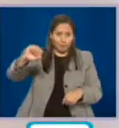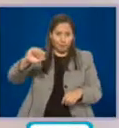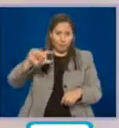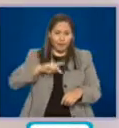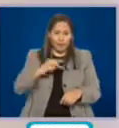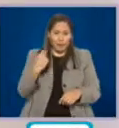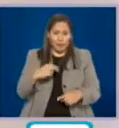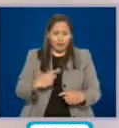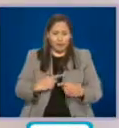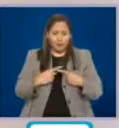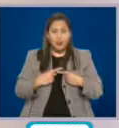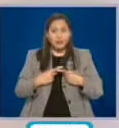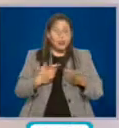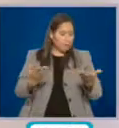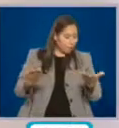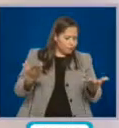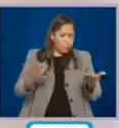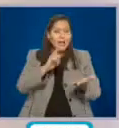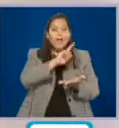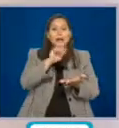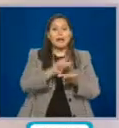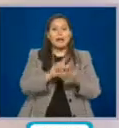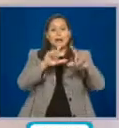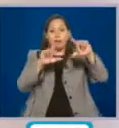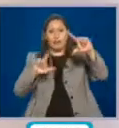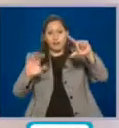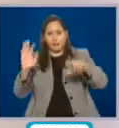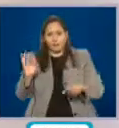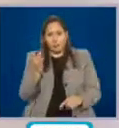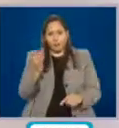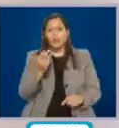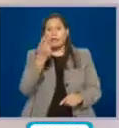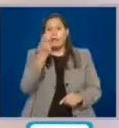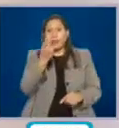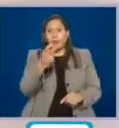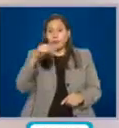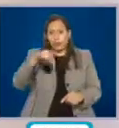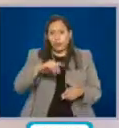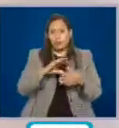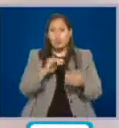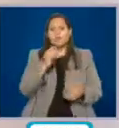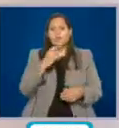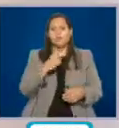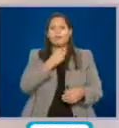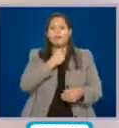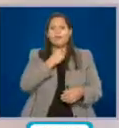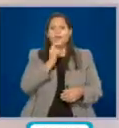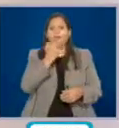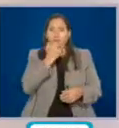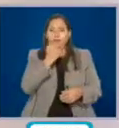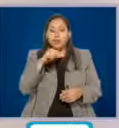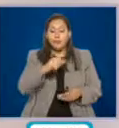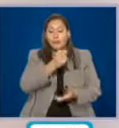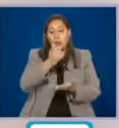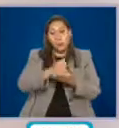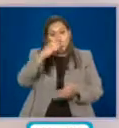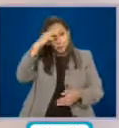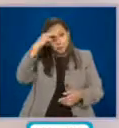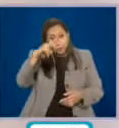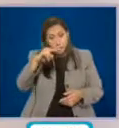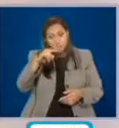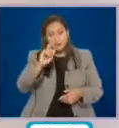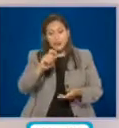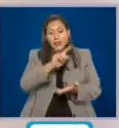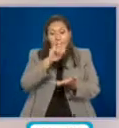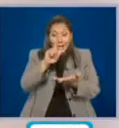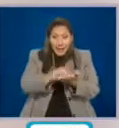de esa ley federal. Muy bien. Lo que vamos a hacer aquí, lo que vamos a hacer aquí en la Ciudad de México es, con base en